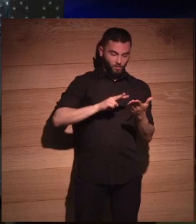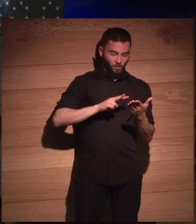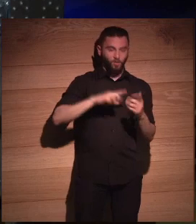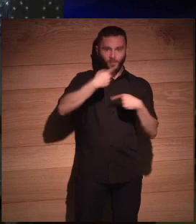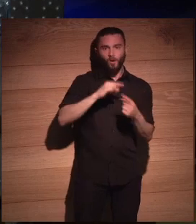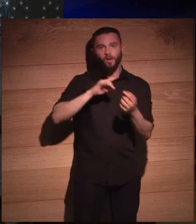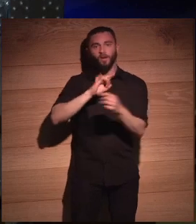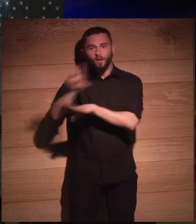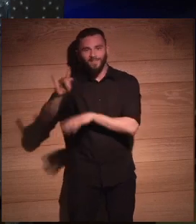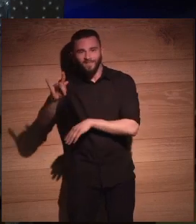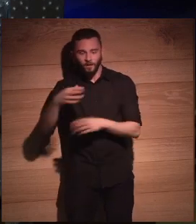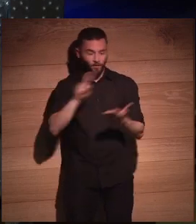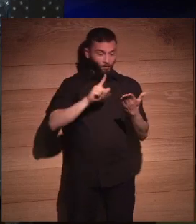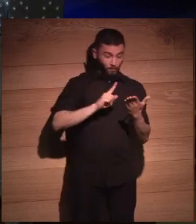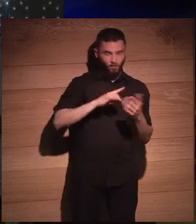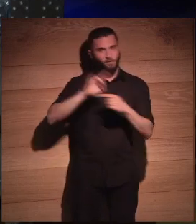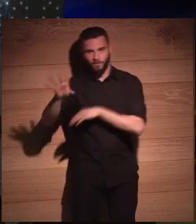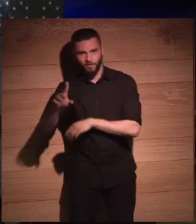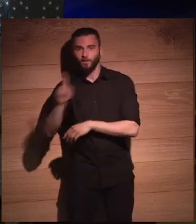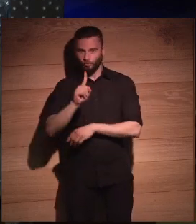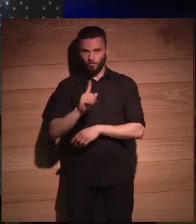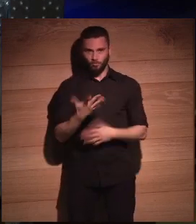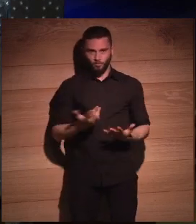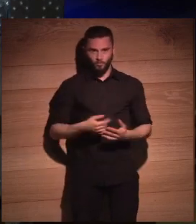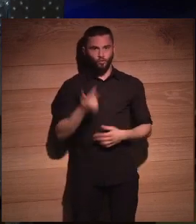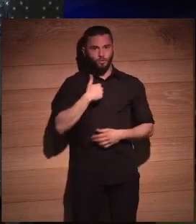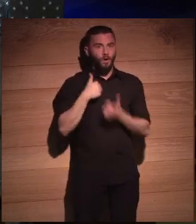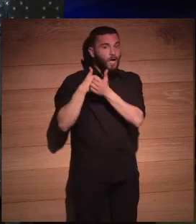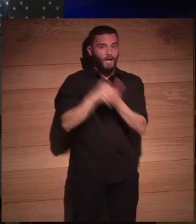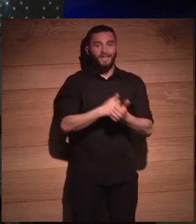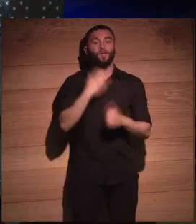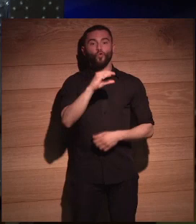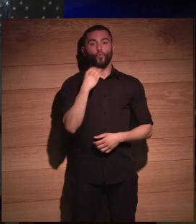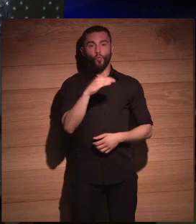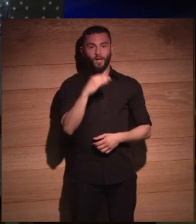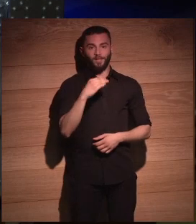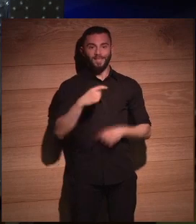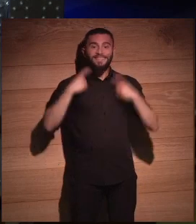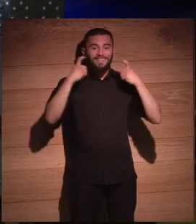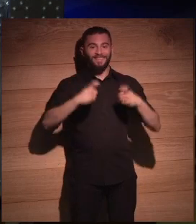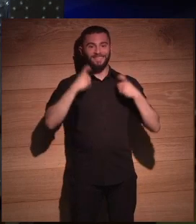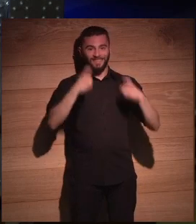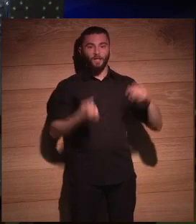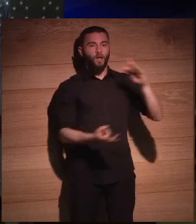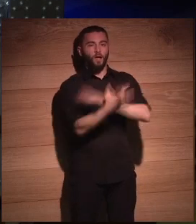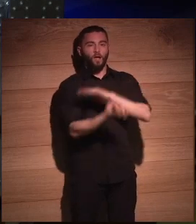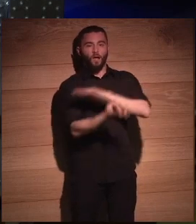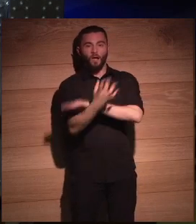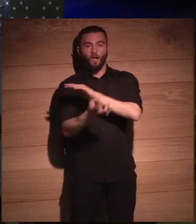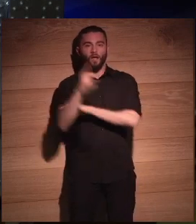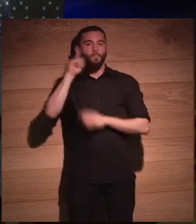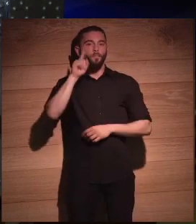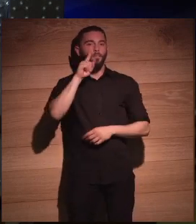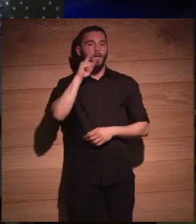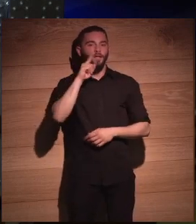seguidor de algunos de las cuentas que están intentando desvelar todo el tipo de bulos por